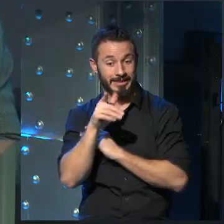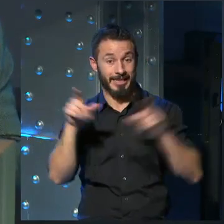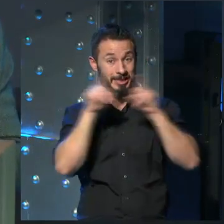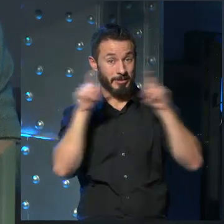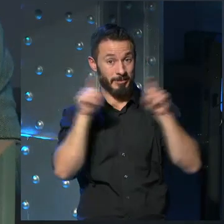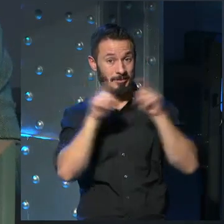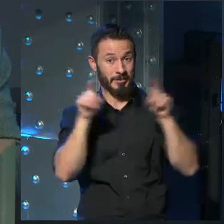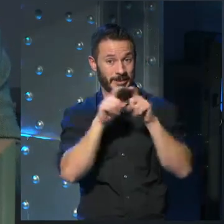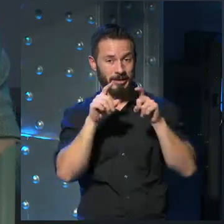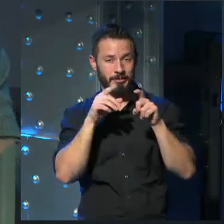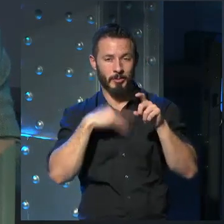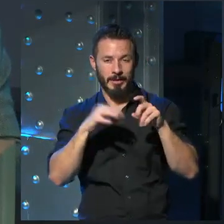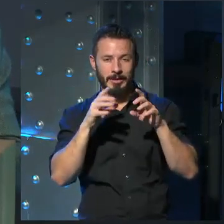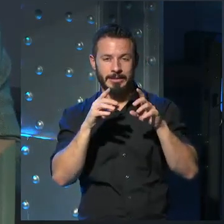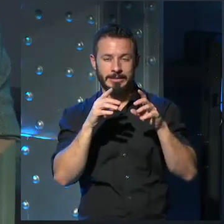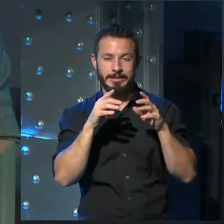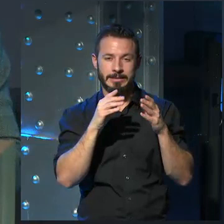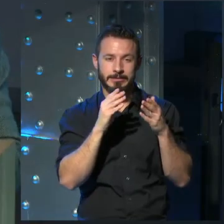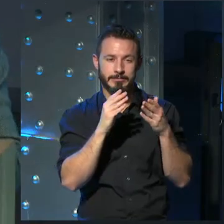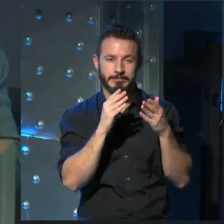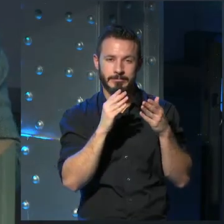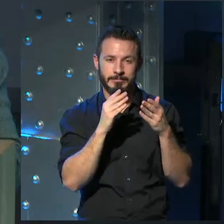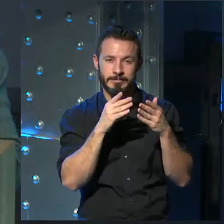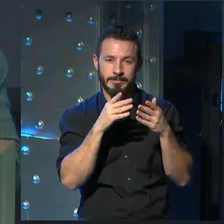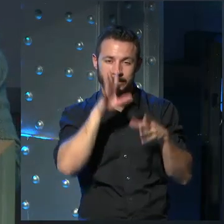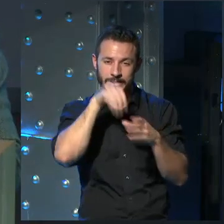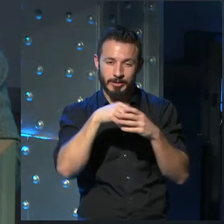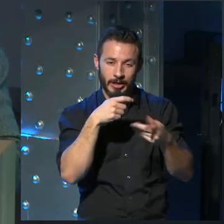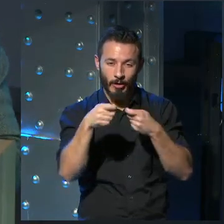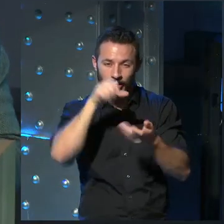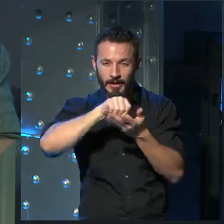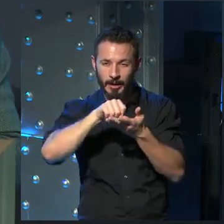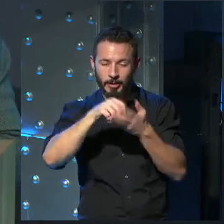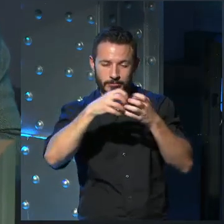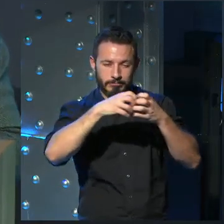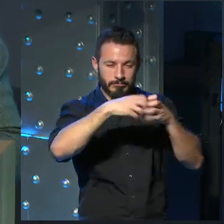ser capaces de traccionar en nuestro negocio central.